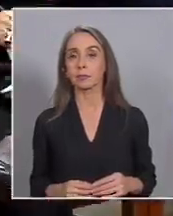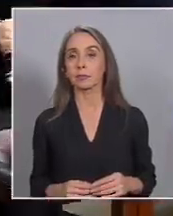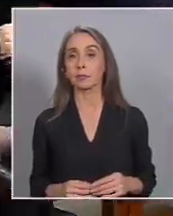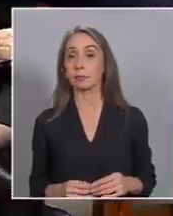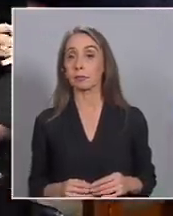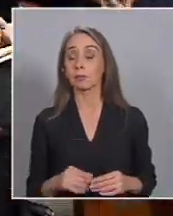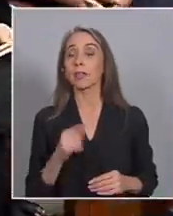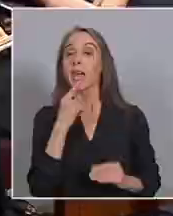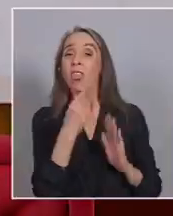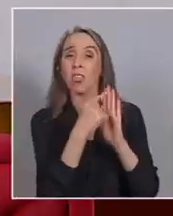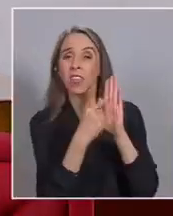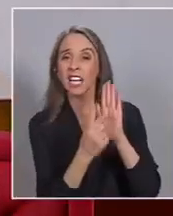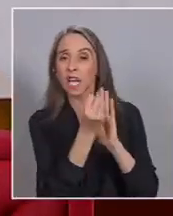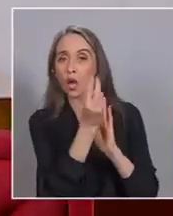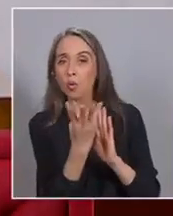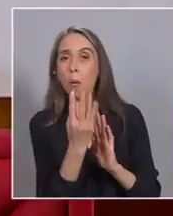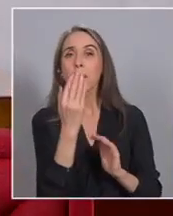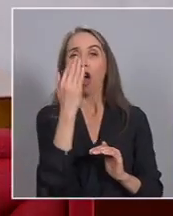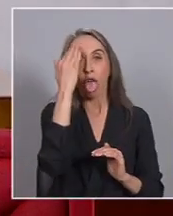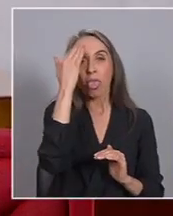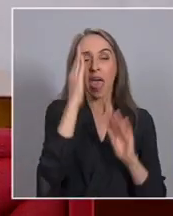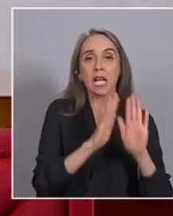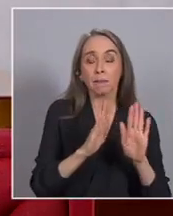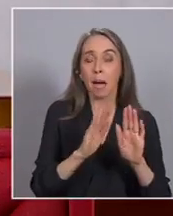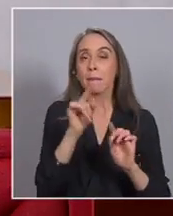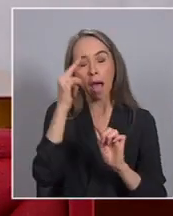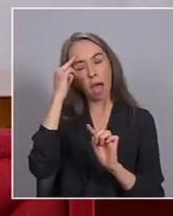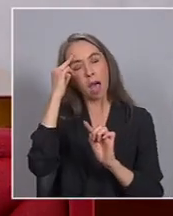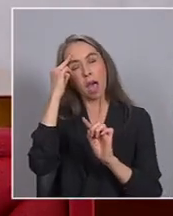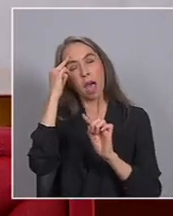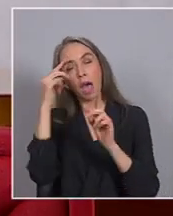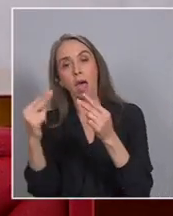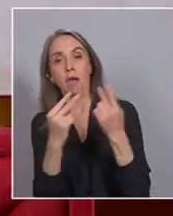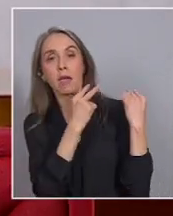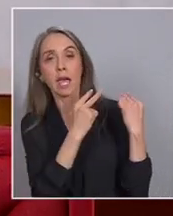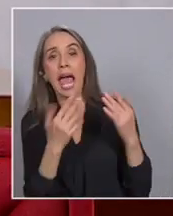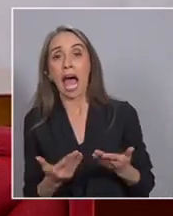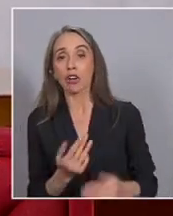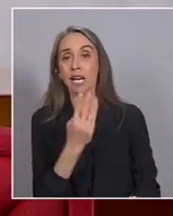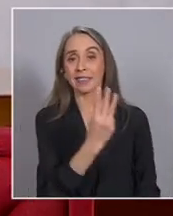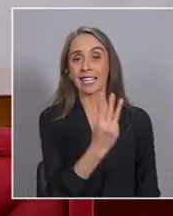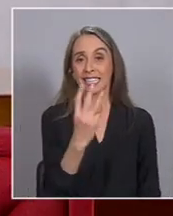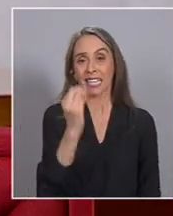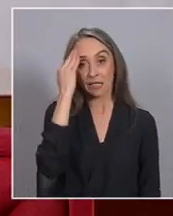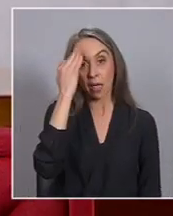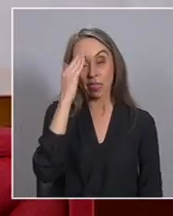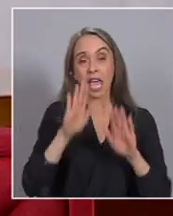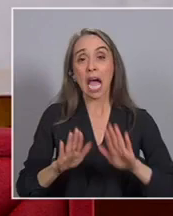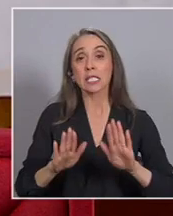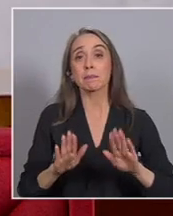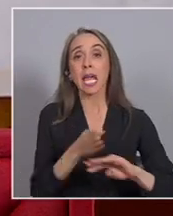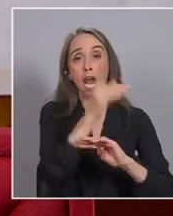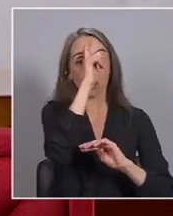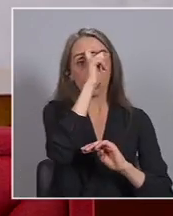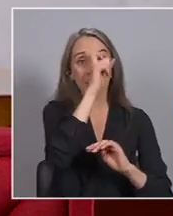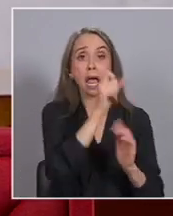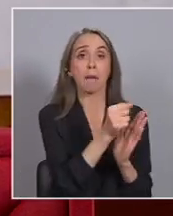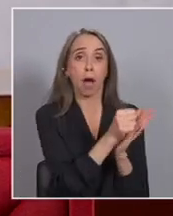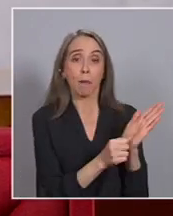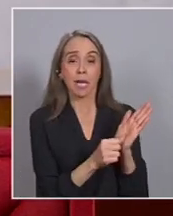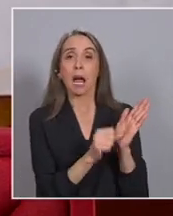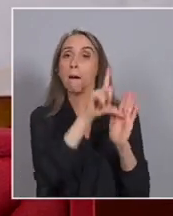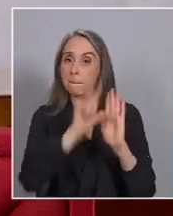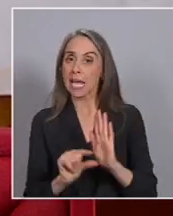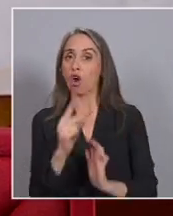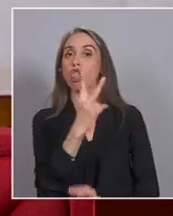Y esto en números, para que tengamos perspectiva, significa bajar de los actuales 330 días de una cirugía a 200,